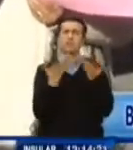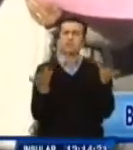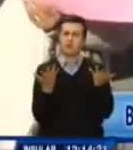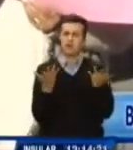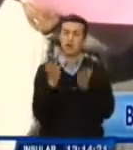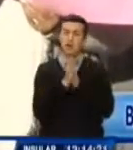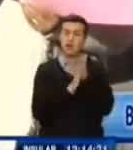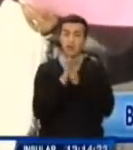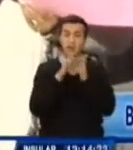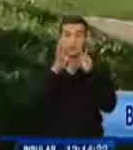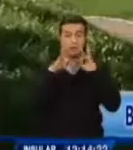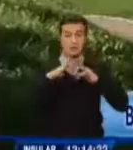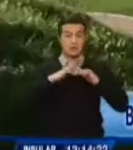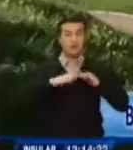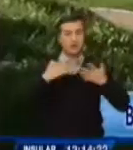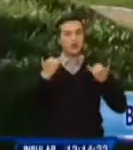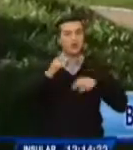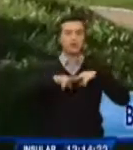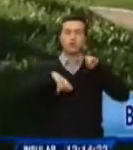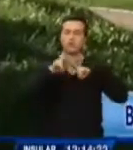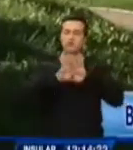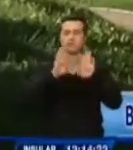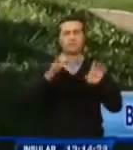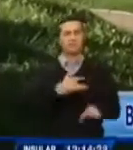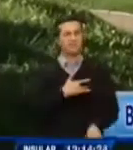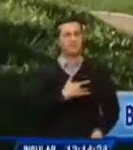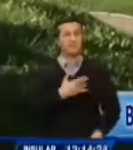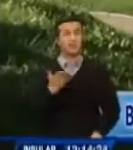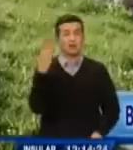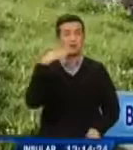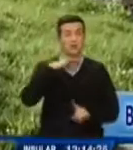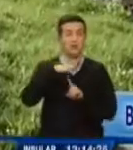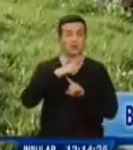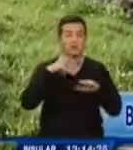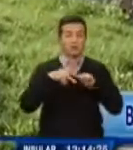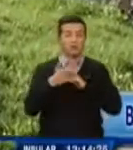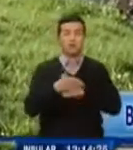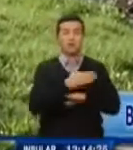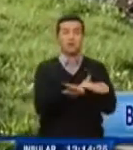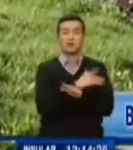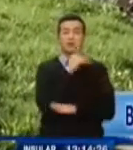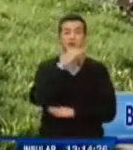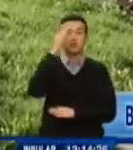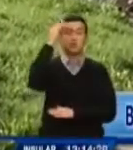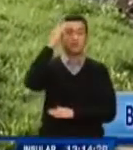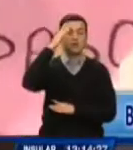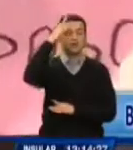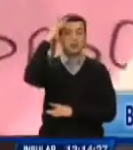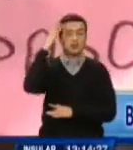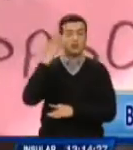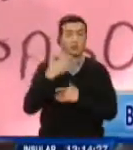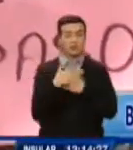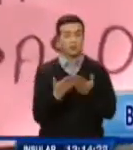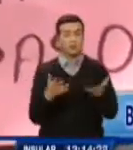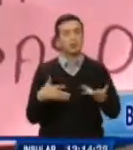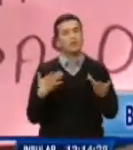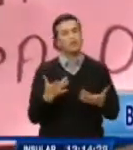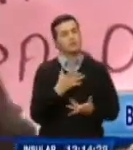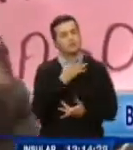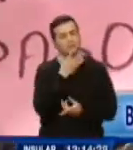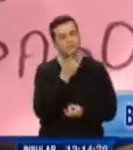el feriado y se levanta muros. Hoy ven con desilusión el parque que fue reinaugurado hace poco por el alcalde Mauricio Rodas. ¿Con qué